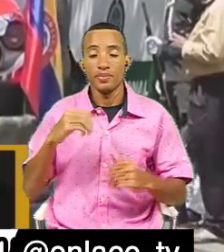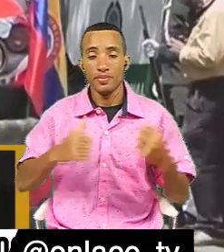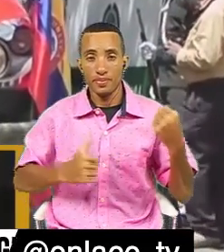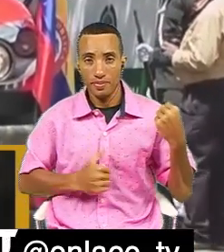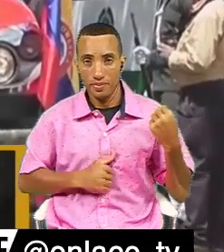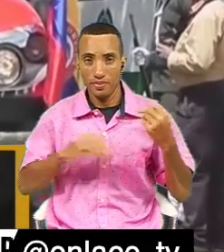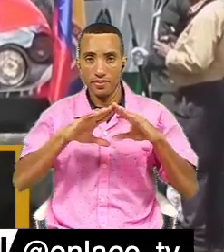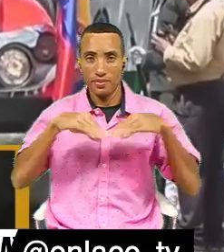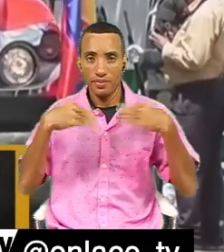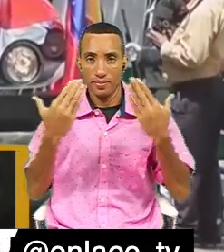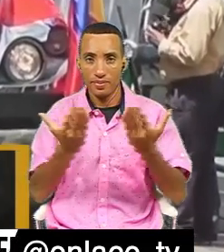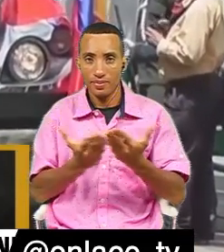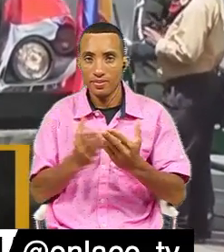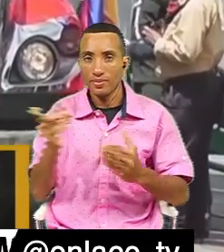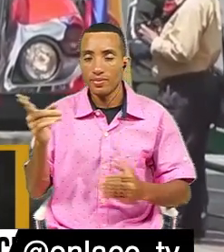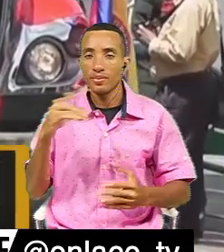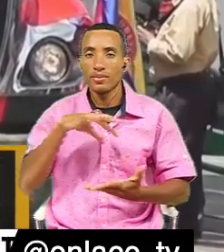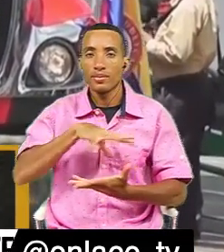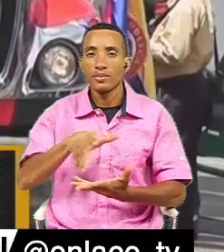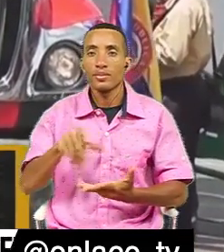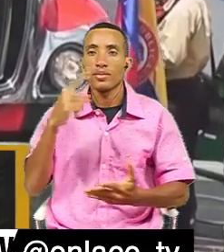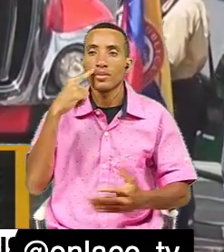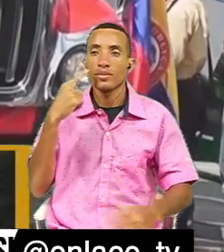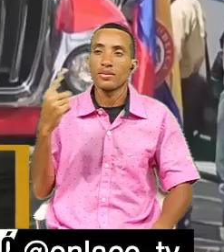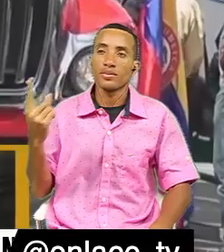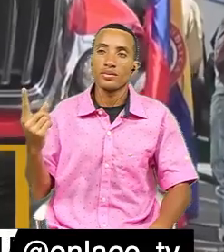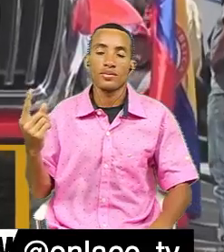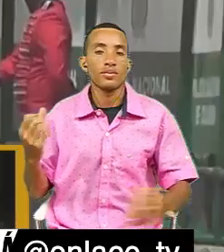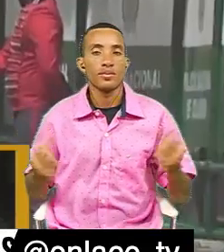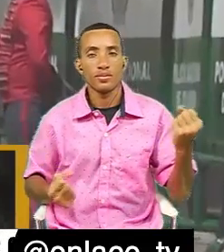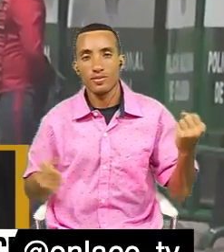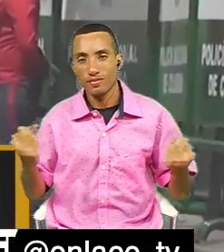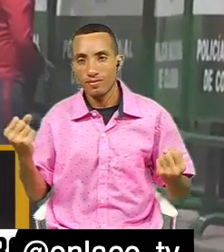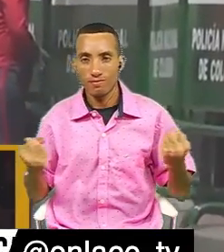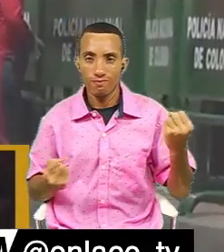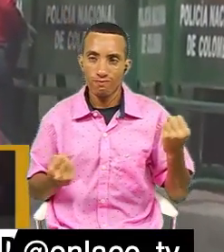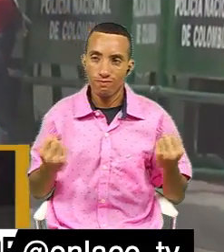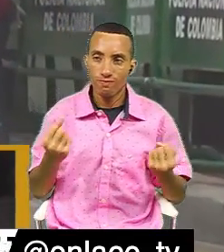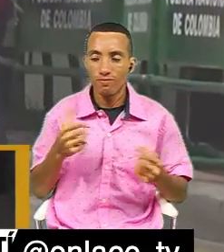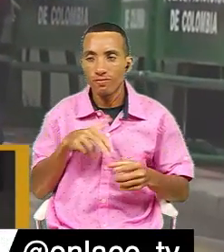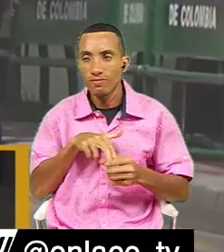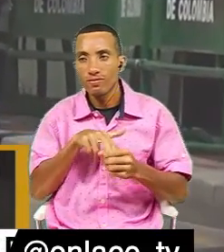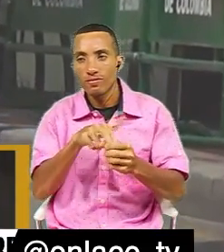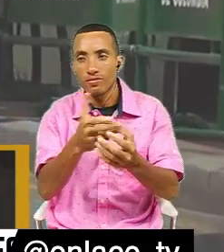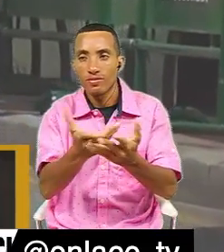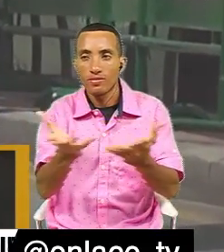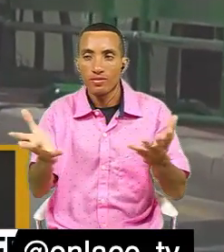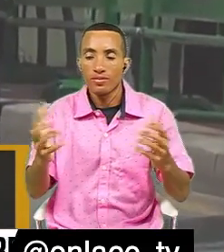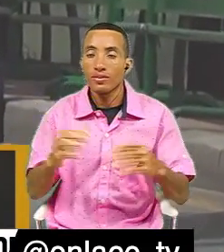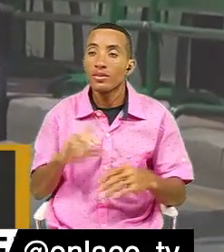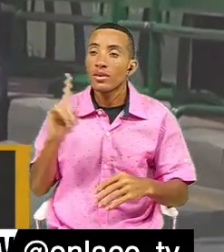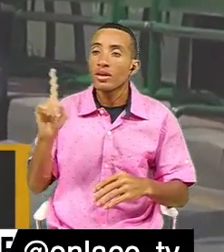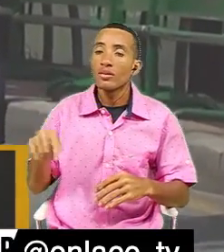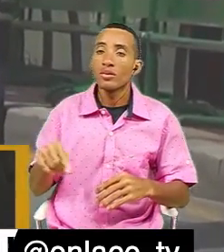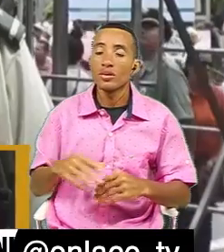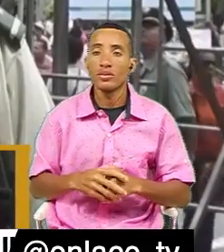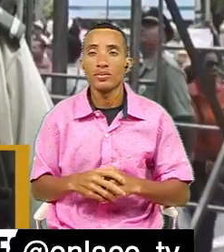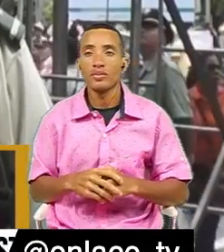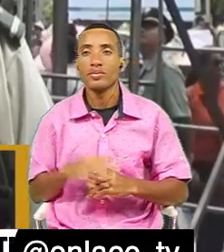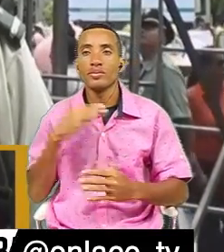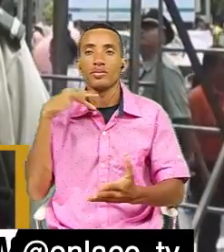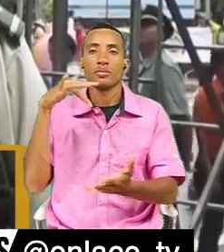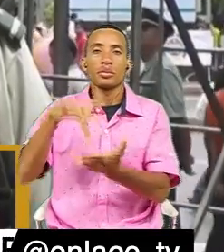desfile, el público asistente también apreció los vehículos con los cuales cuentan las fuerzas militares. Todas las fuerzas, pues,